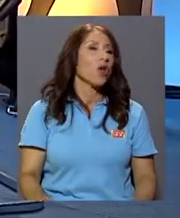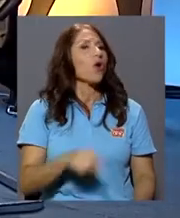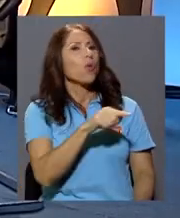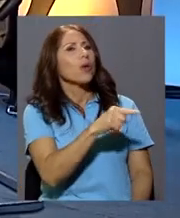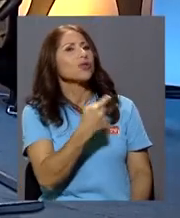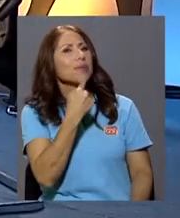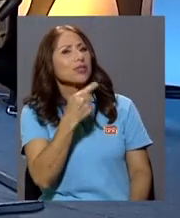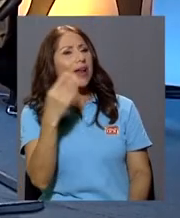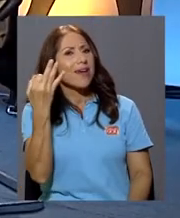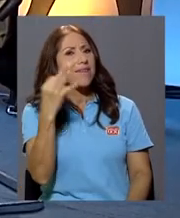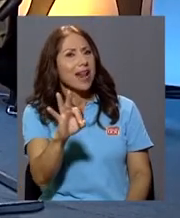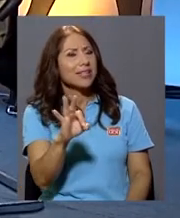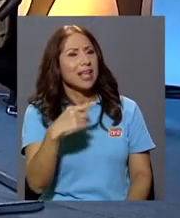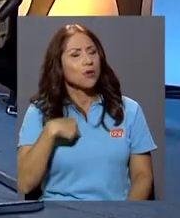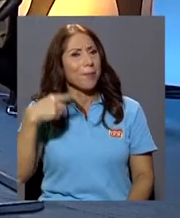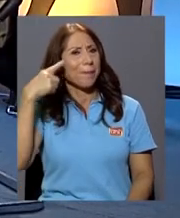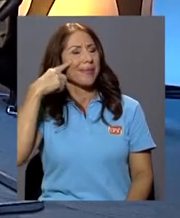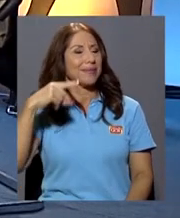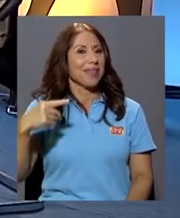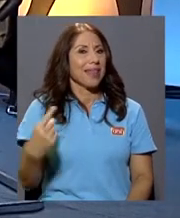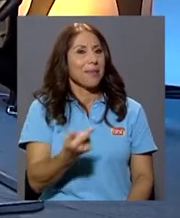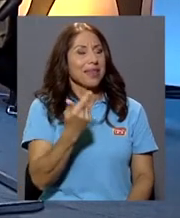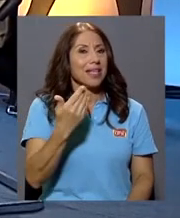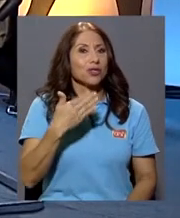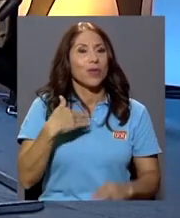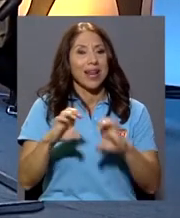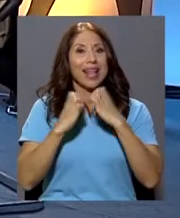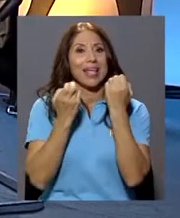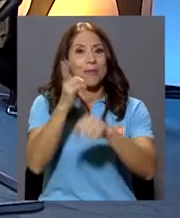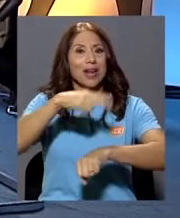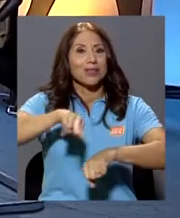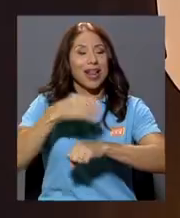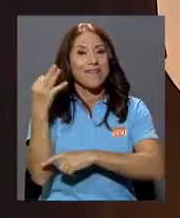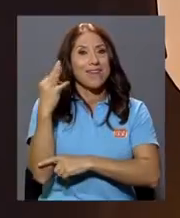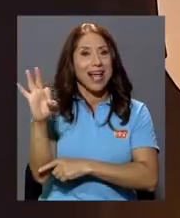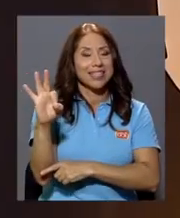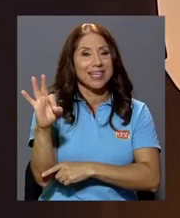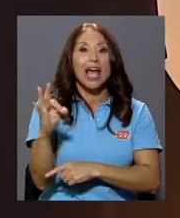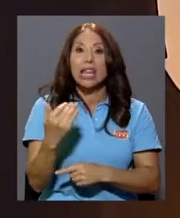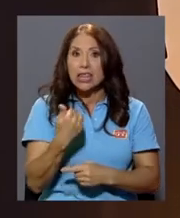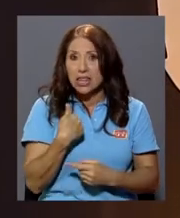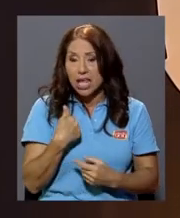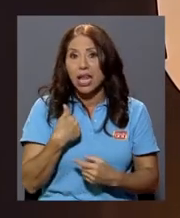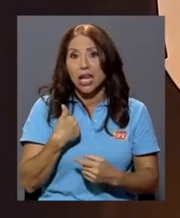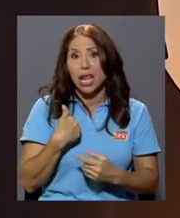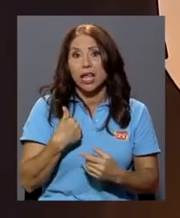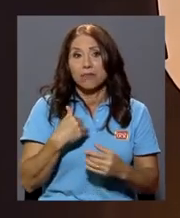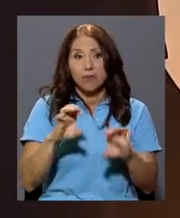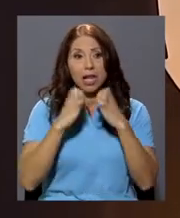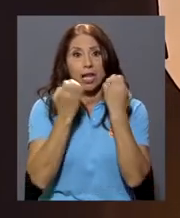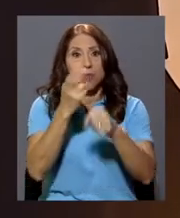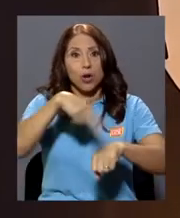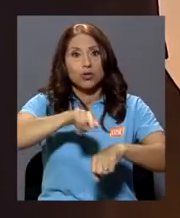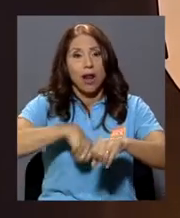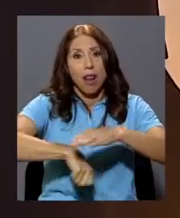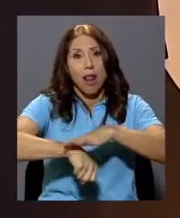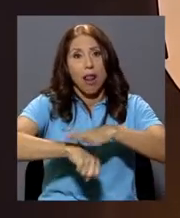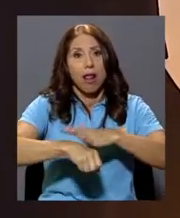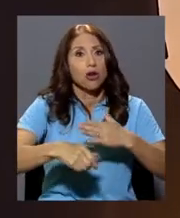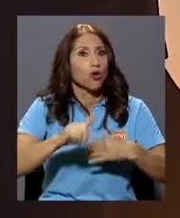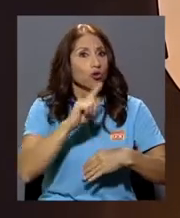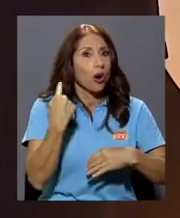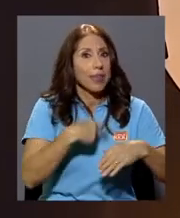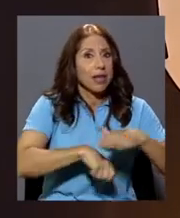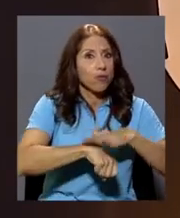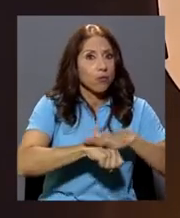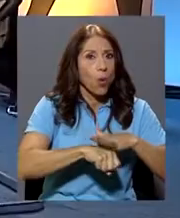usted mencionaba Francia, inmediatamente pensaba en la selección francesa, cómo tiene una gran cantidad de deportistas, y no solamente en el